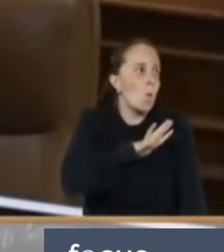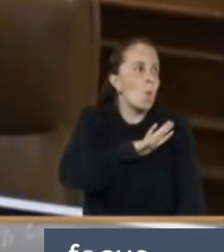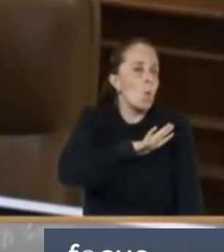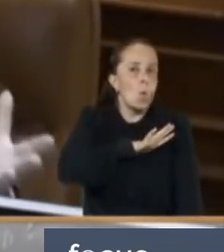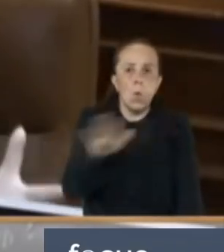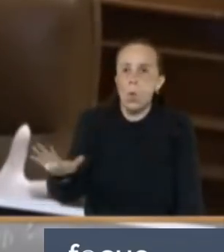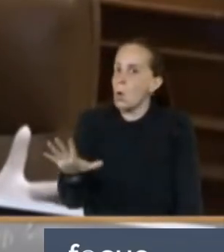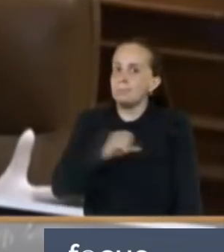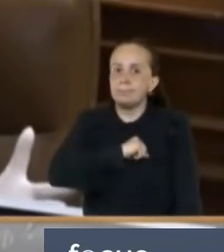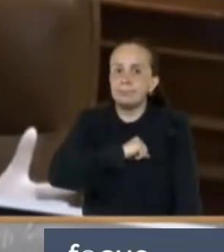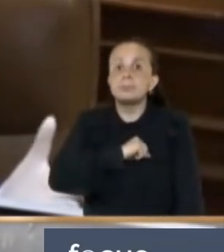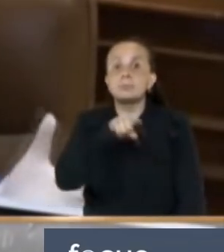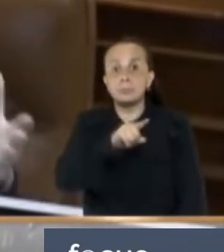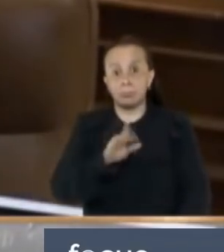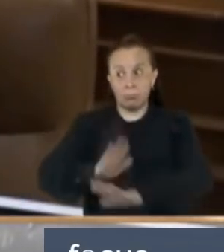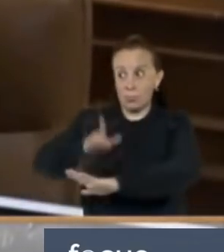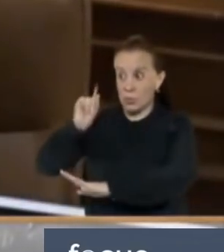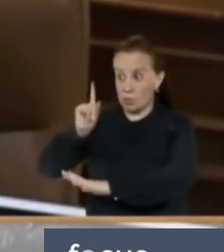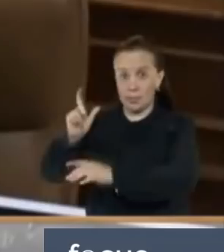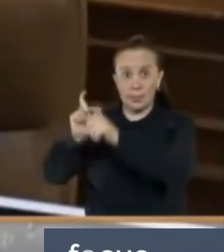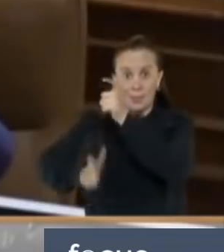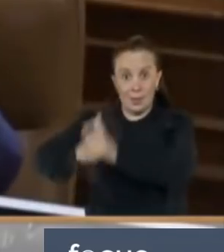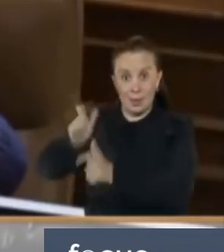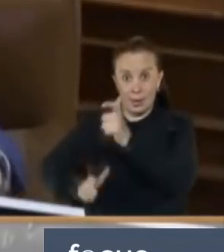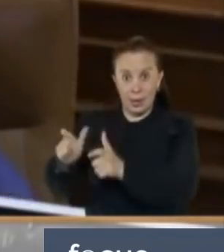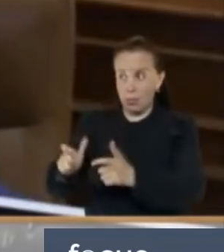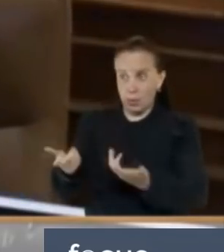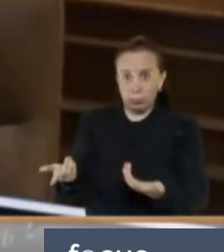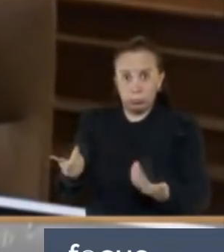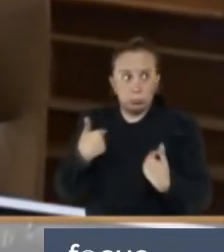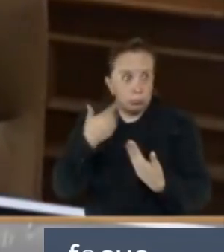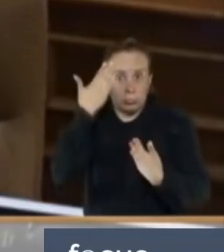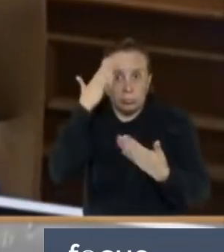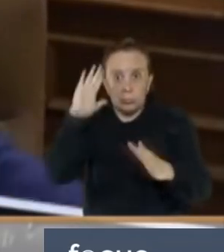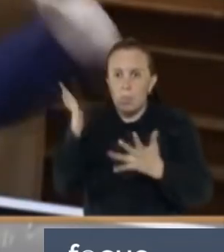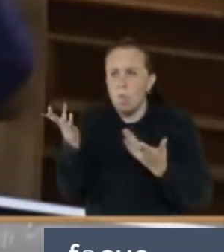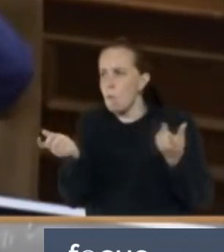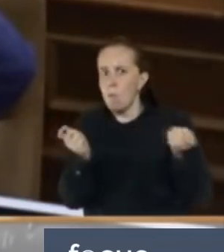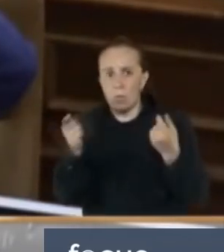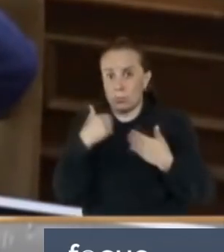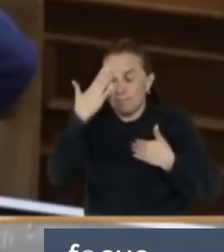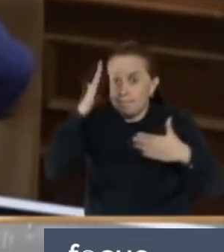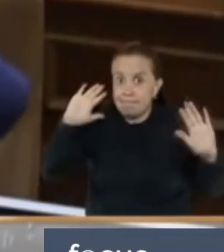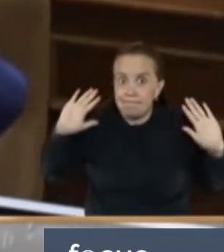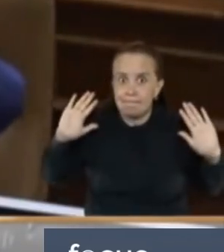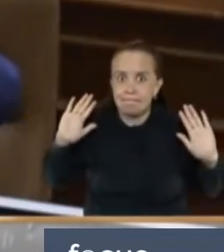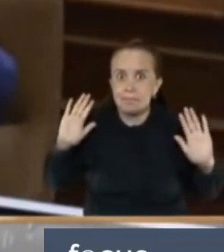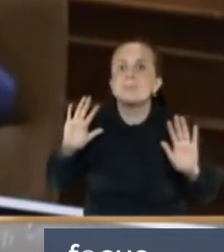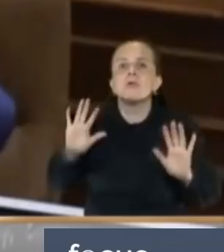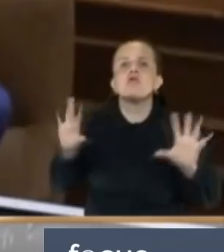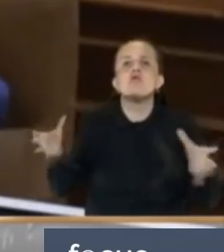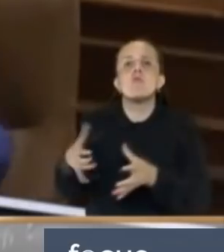Lamentable. No fue culpa de la Cámara. Nosotros no sabíamos cómo estaban manejando esto. Eso se manejó por